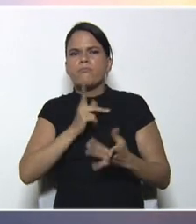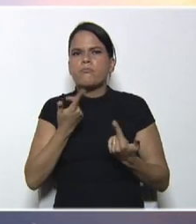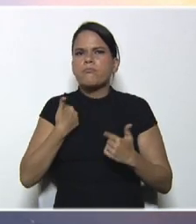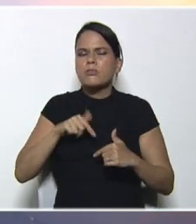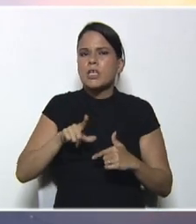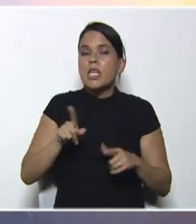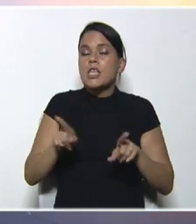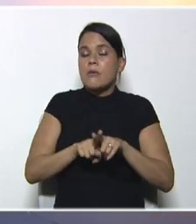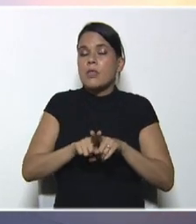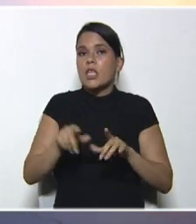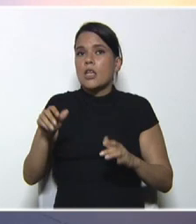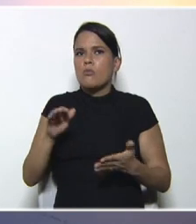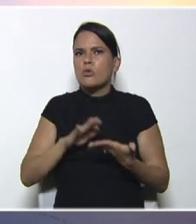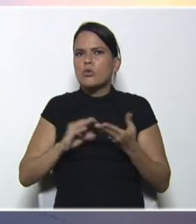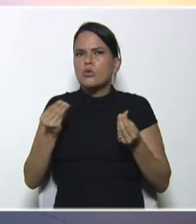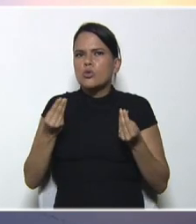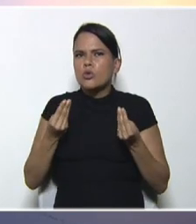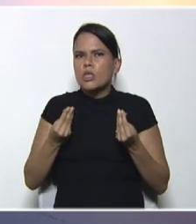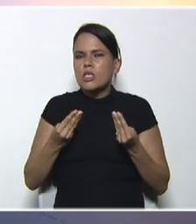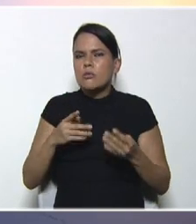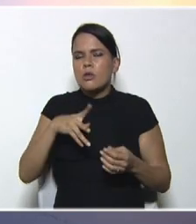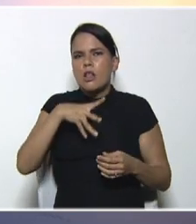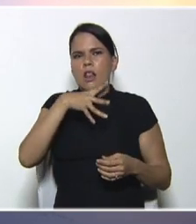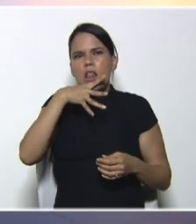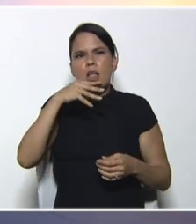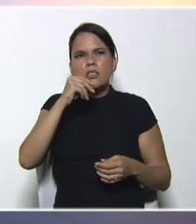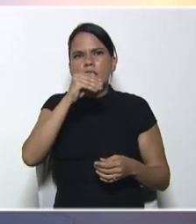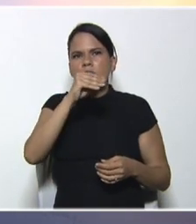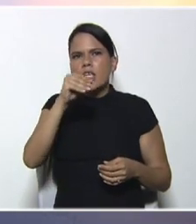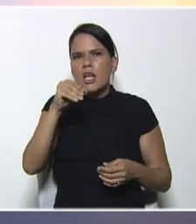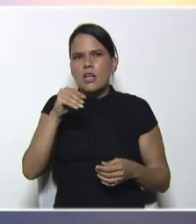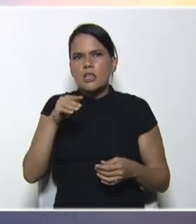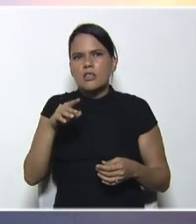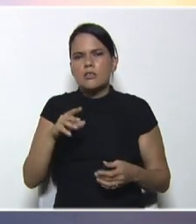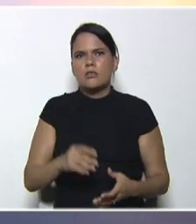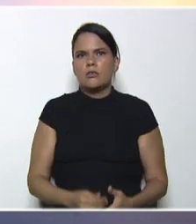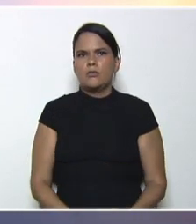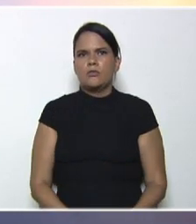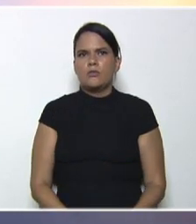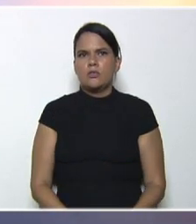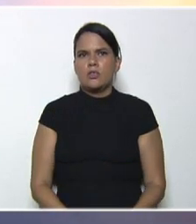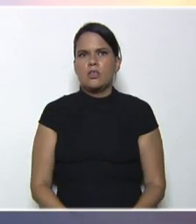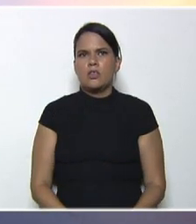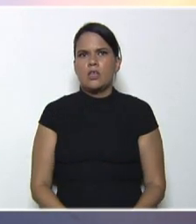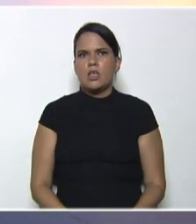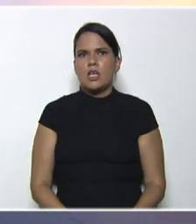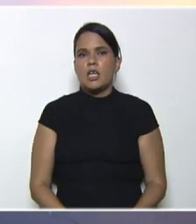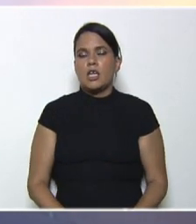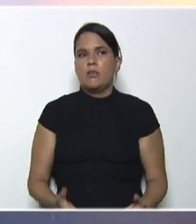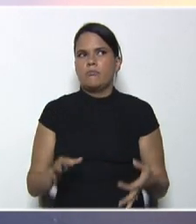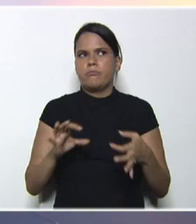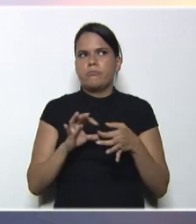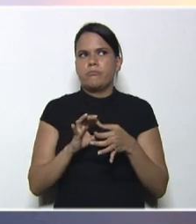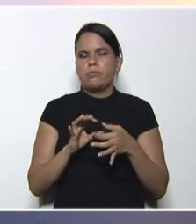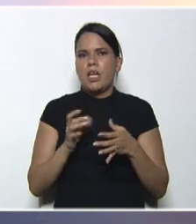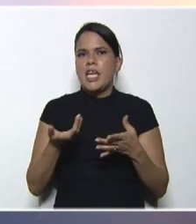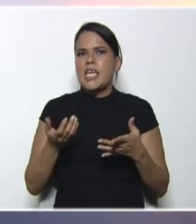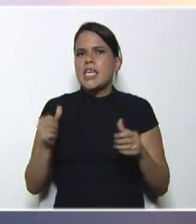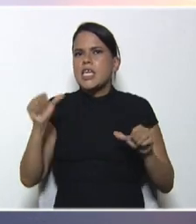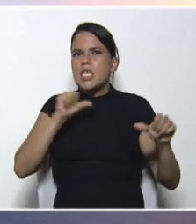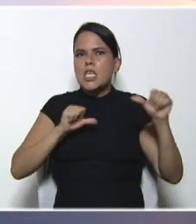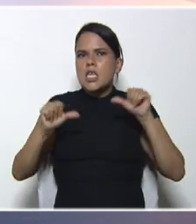tenemos sustancias tales como la sal, que es un compuesto químico que es cloruro de